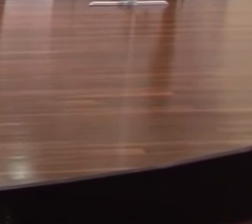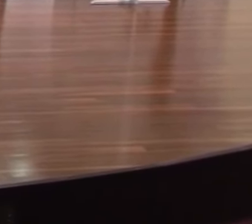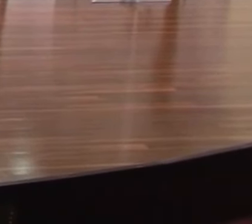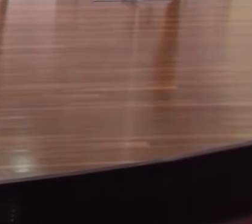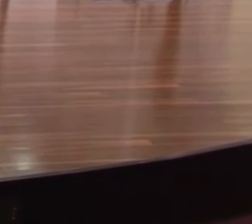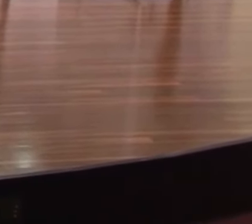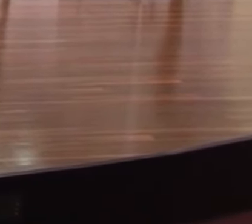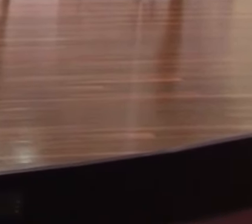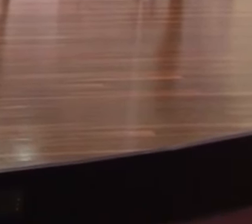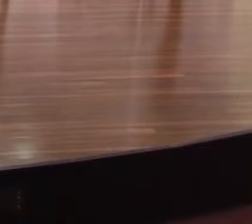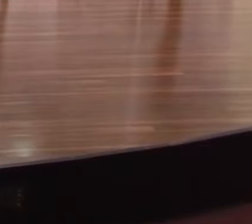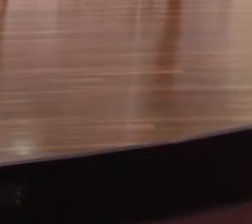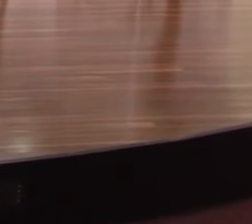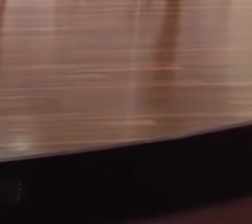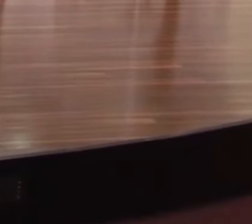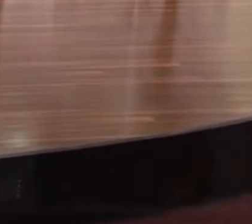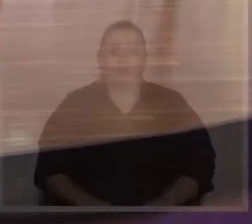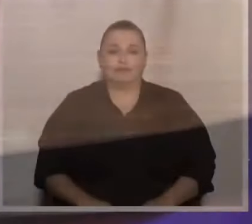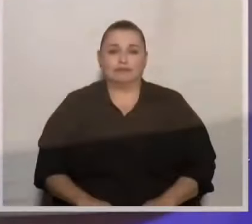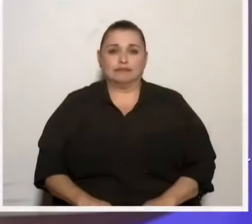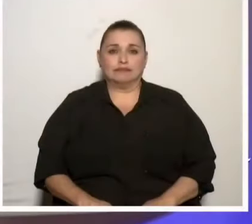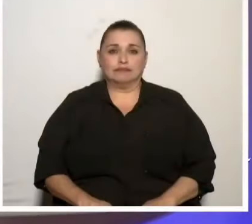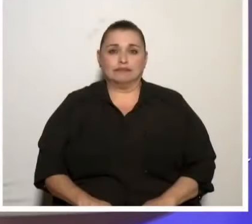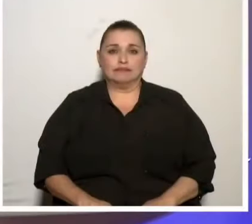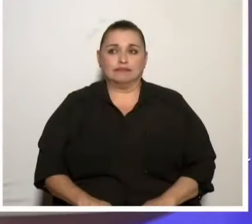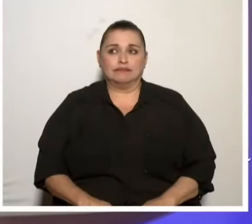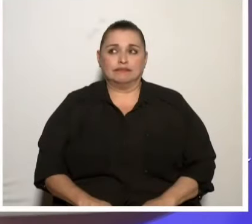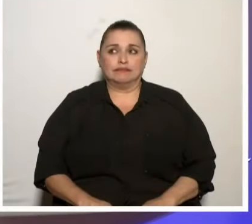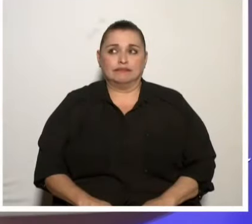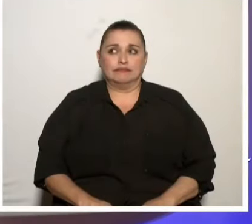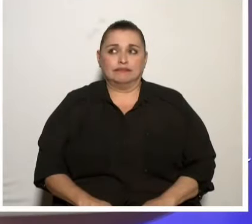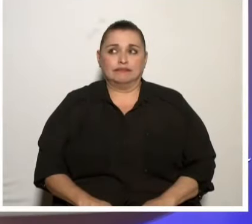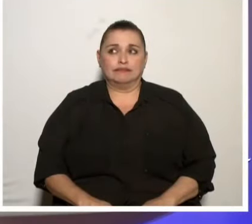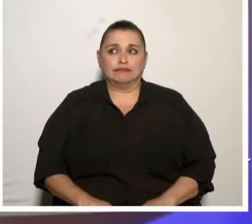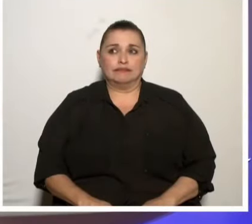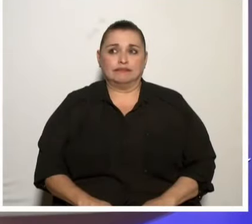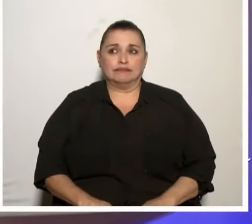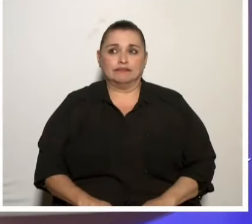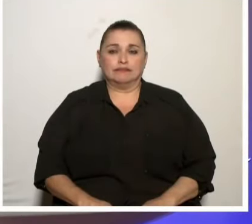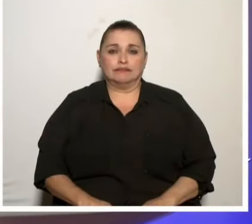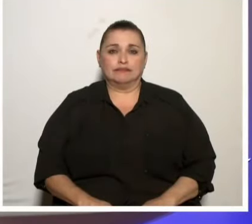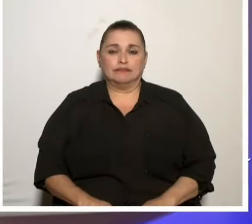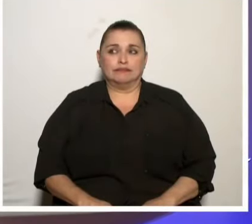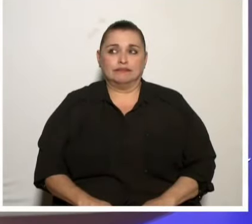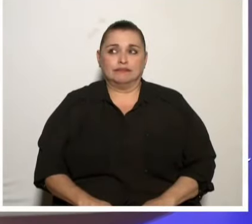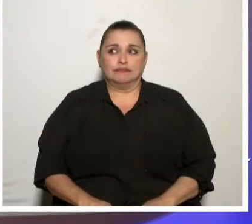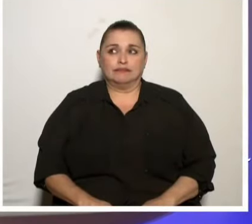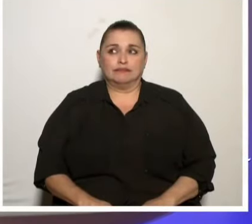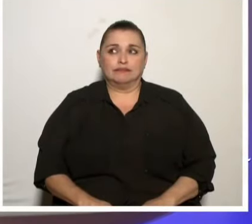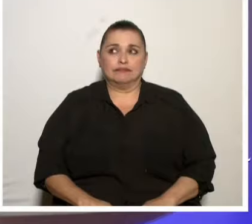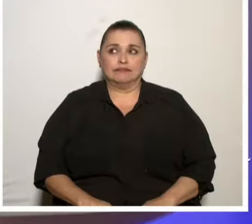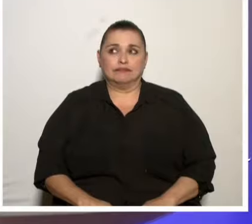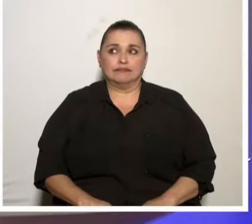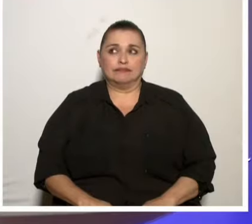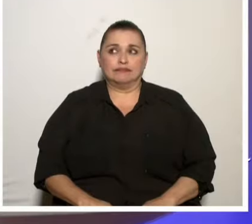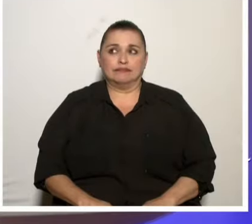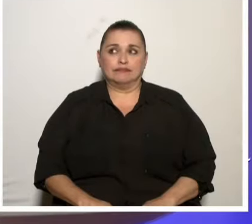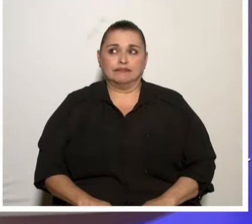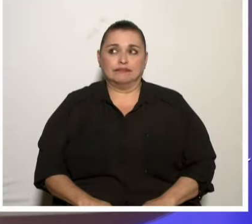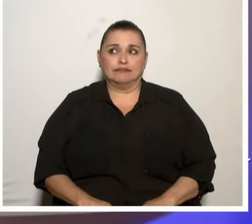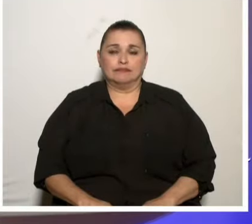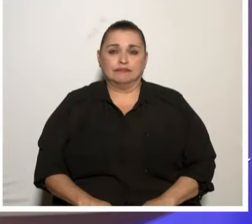Del Tribunal Supremo de Elecciones. Les recordamos que hoy es la primera noche de 4 en que les presentaremos a